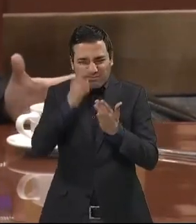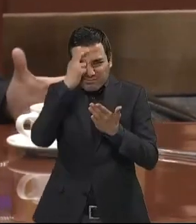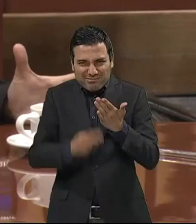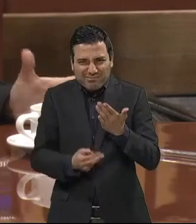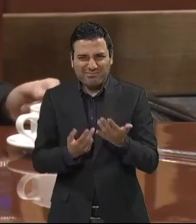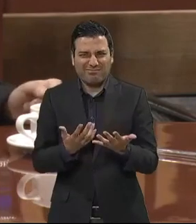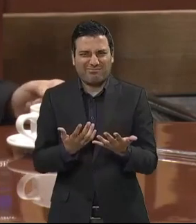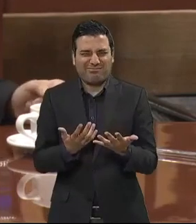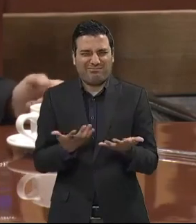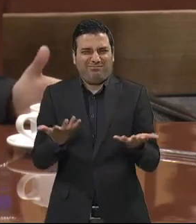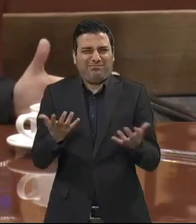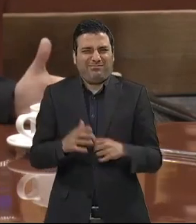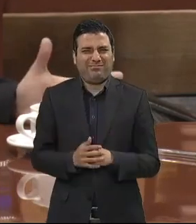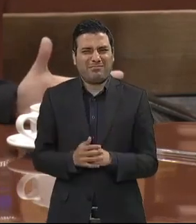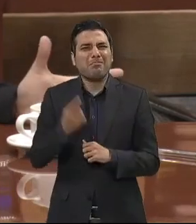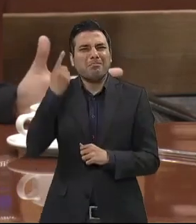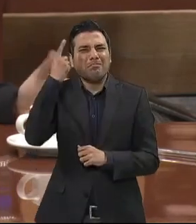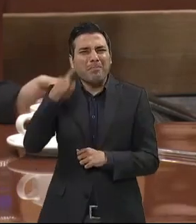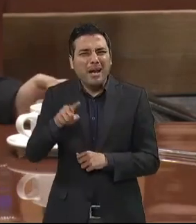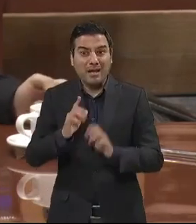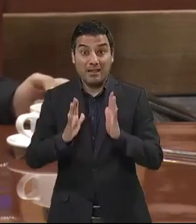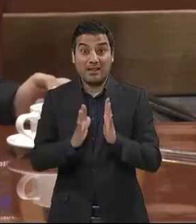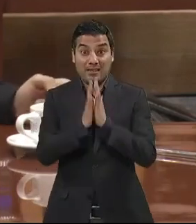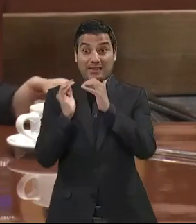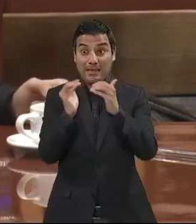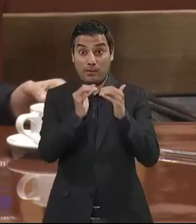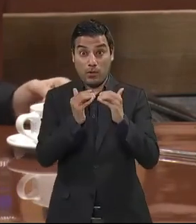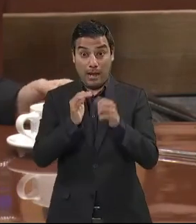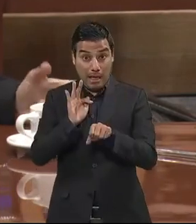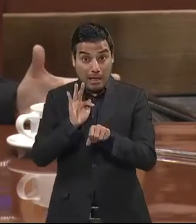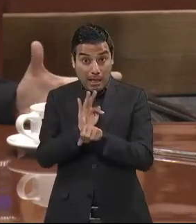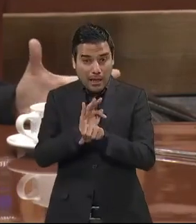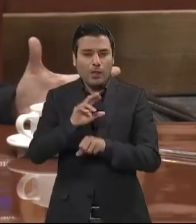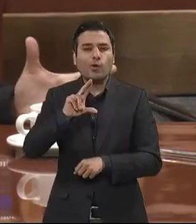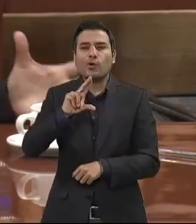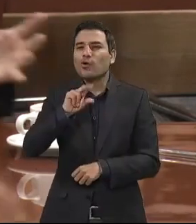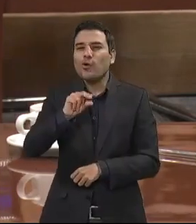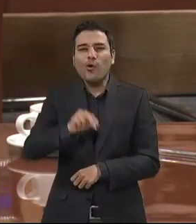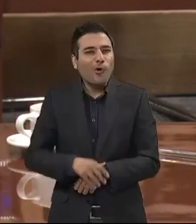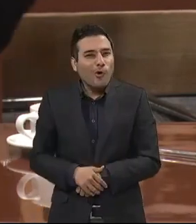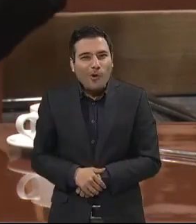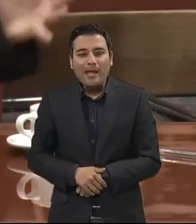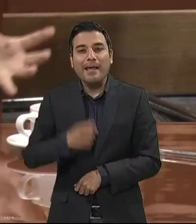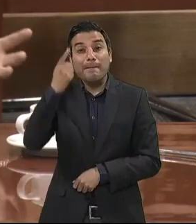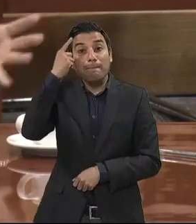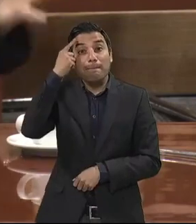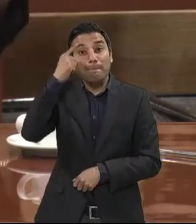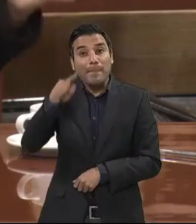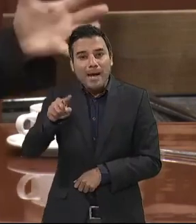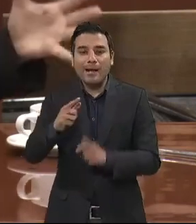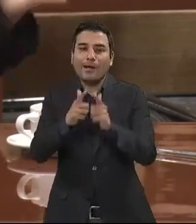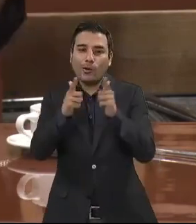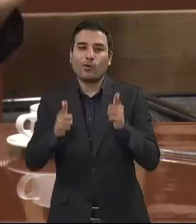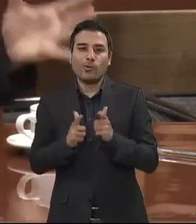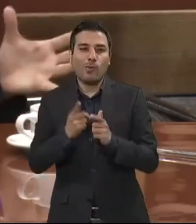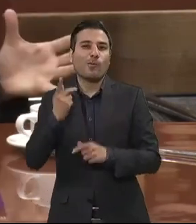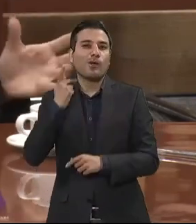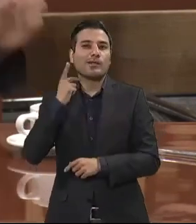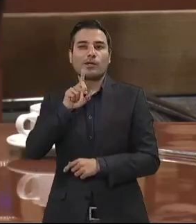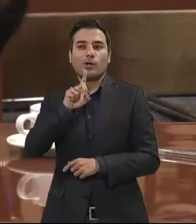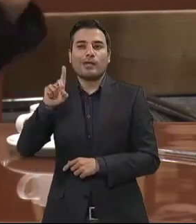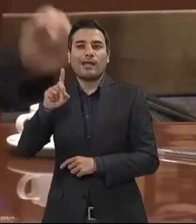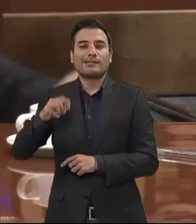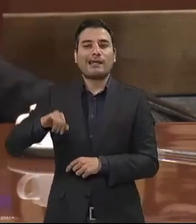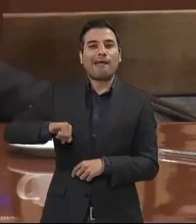pues no crean que para proteger la democracia ni nada por el estilo, sino para proteger los intereses de la derecha de la que forman